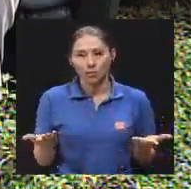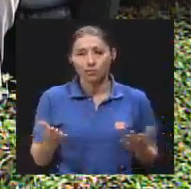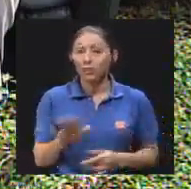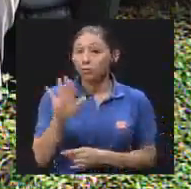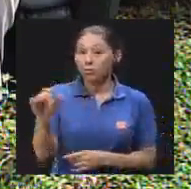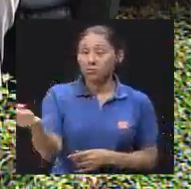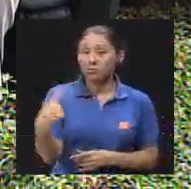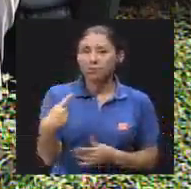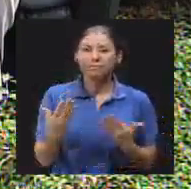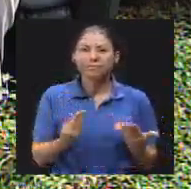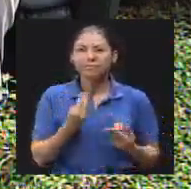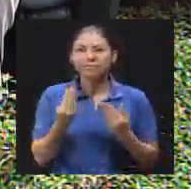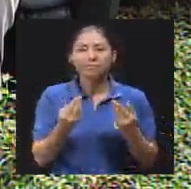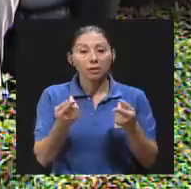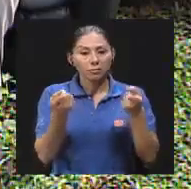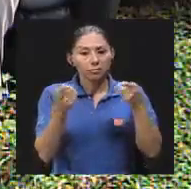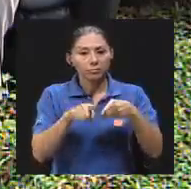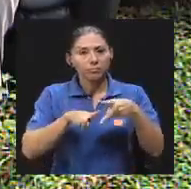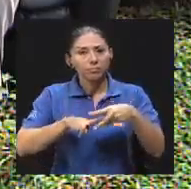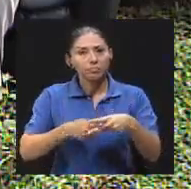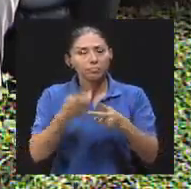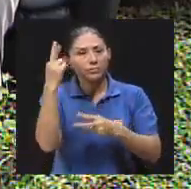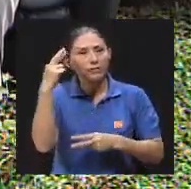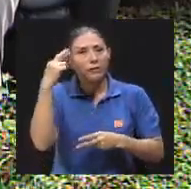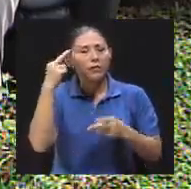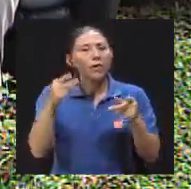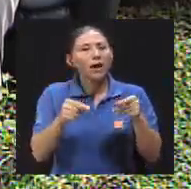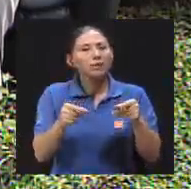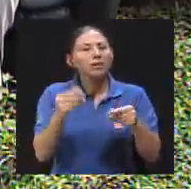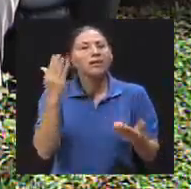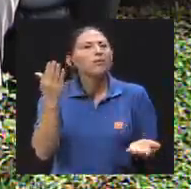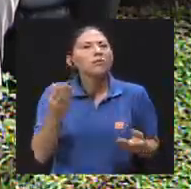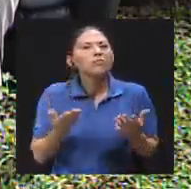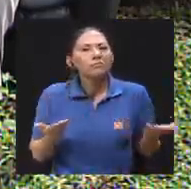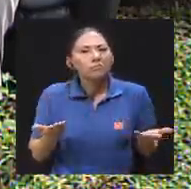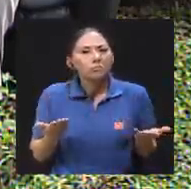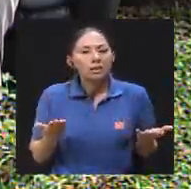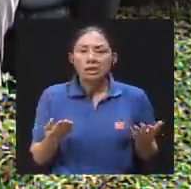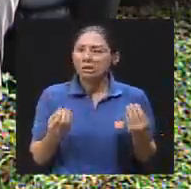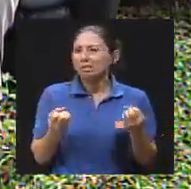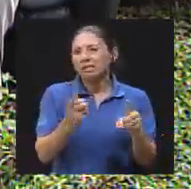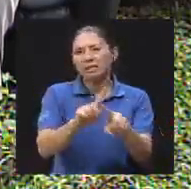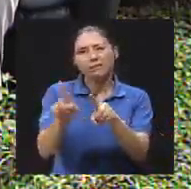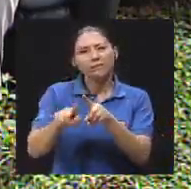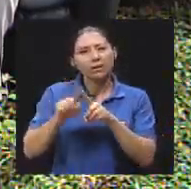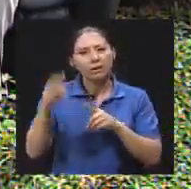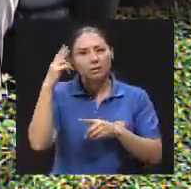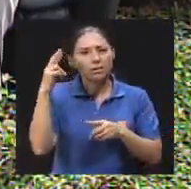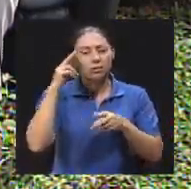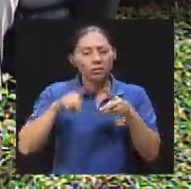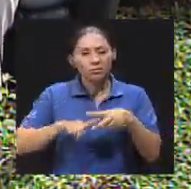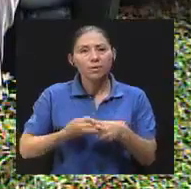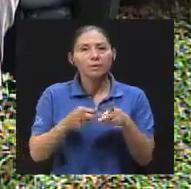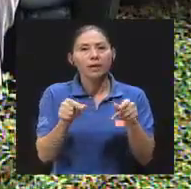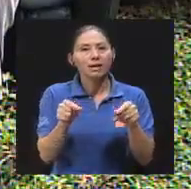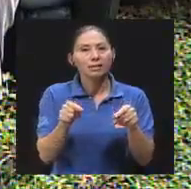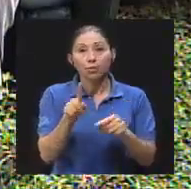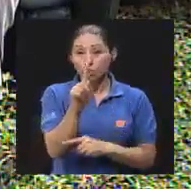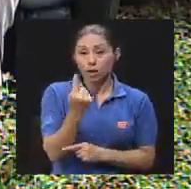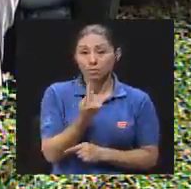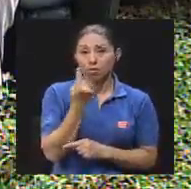pregunta, bueno, ¿cuáles son las causas? Las causas, desgraciadamente, como decía, son múltiples, no es una